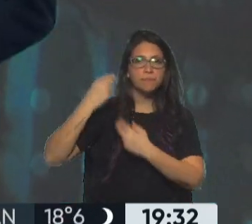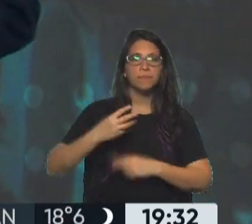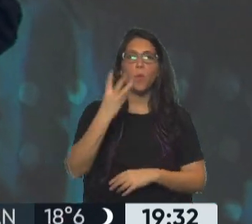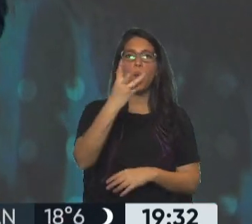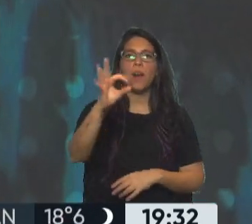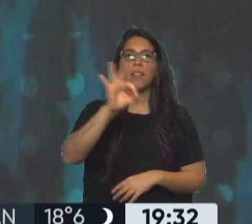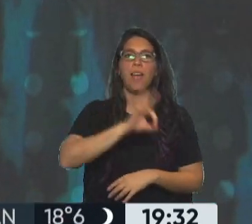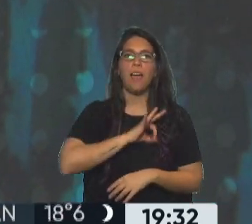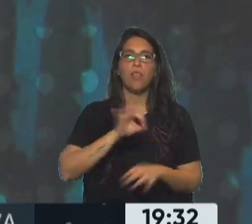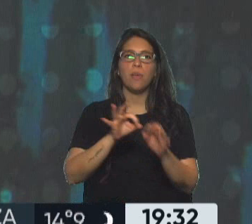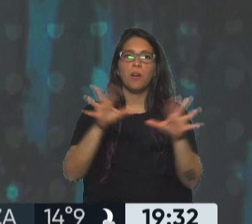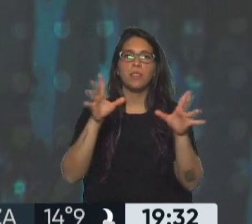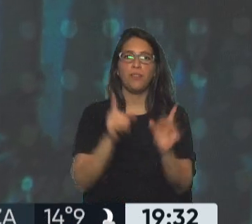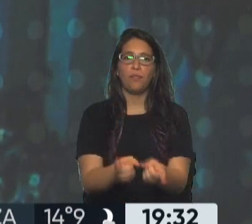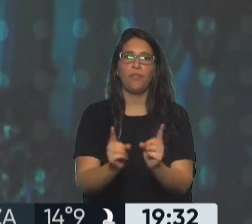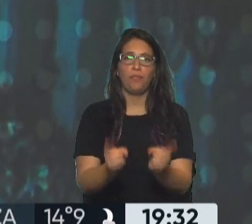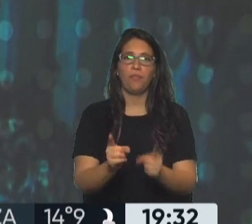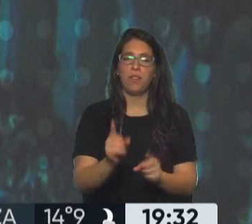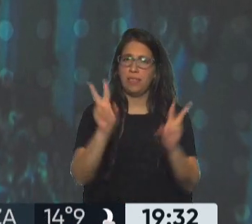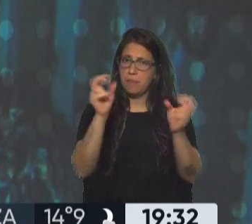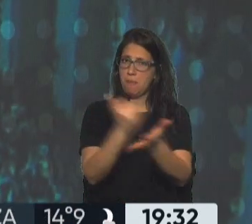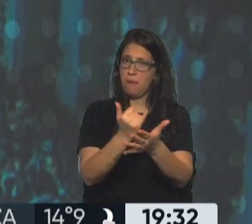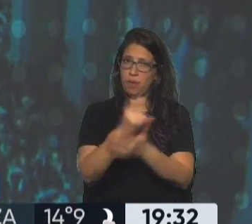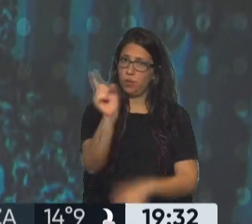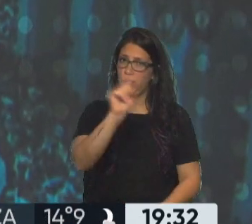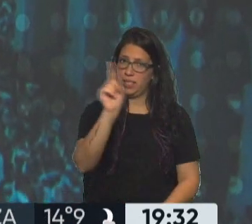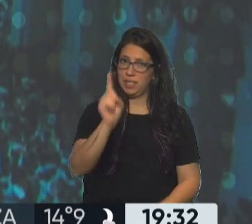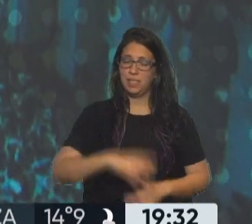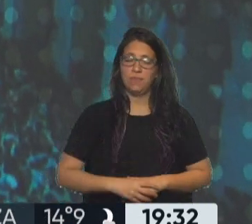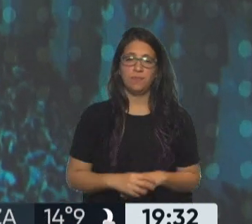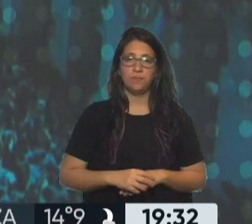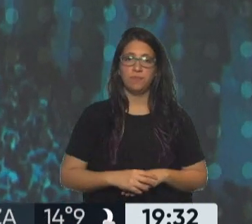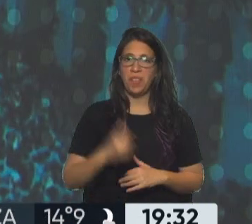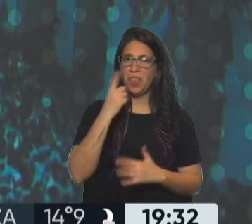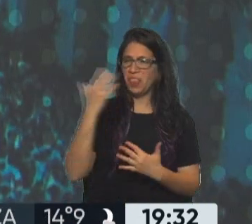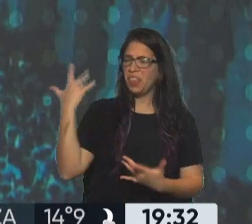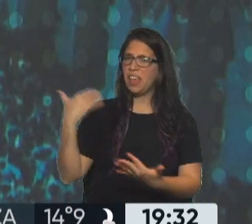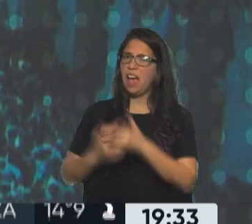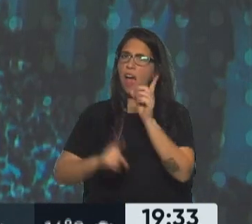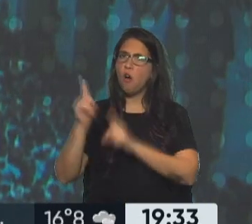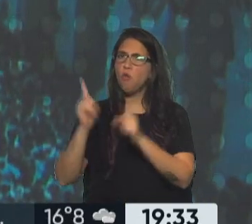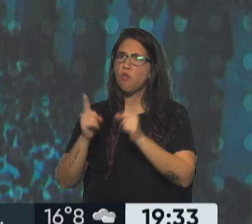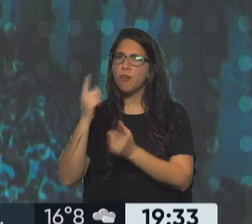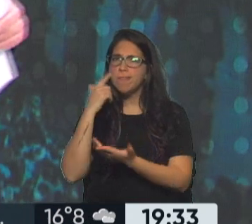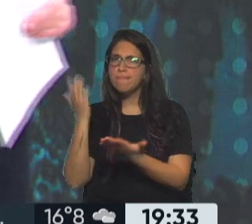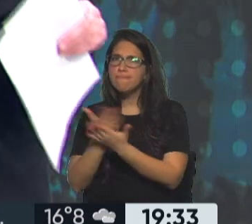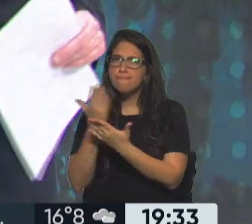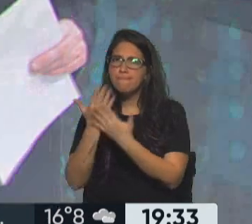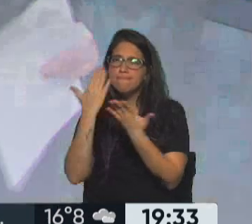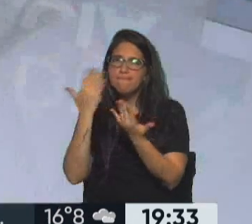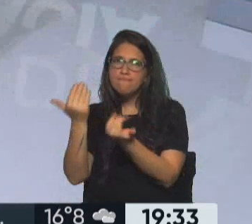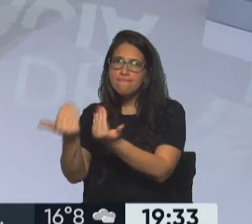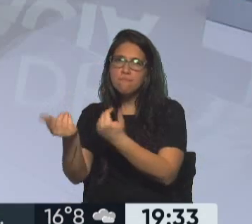40 años de democracia. No es un tema menos. En estos días donde algunos repasan, otros condenan, otros van